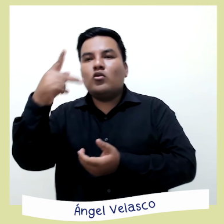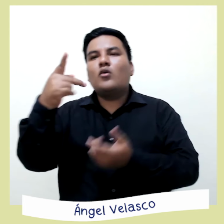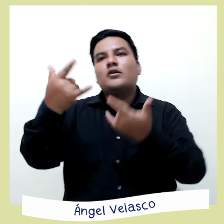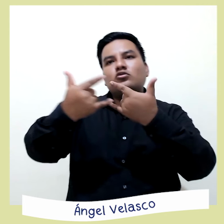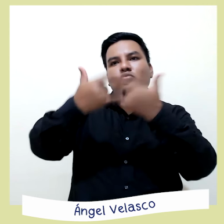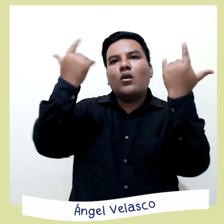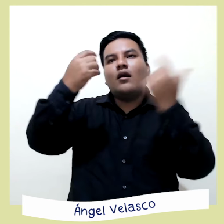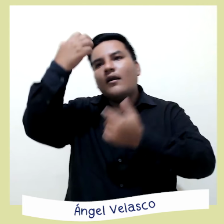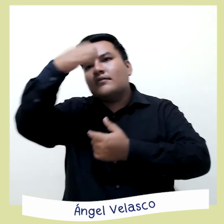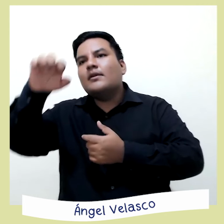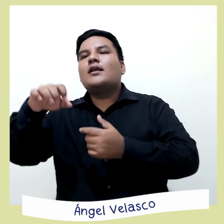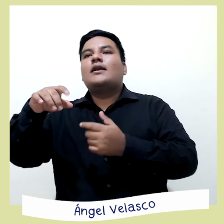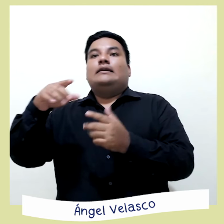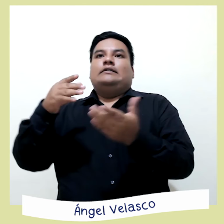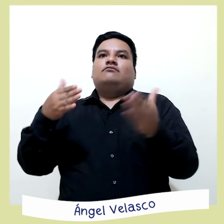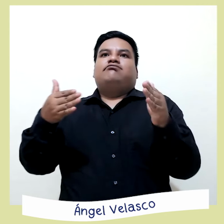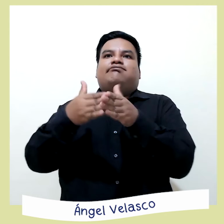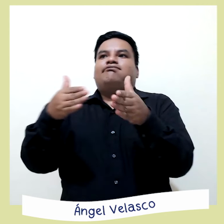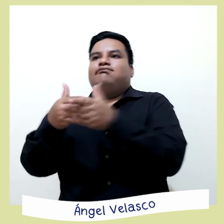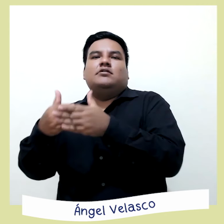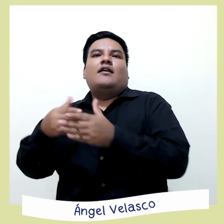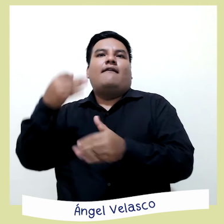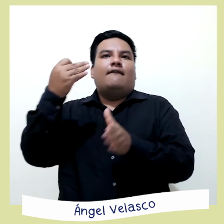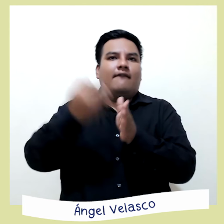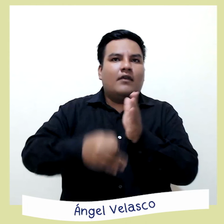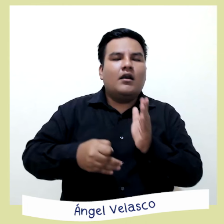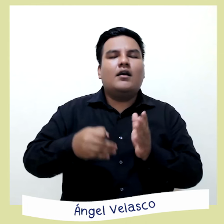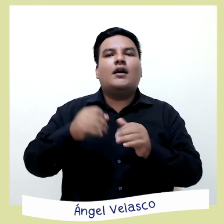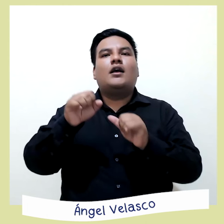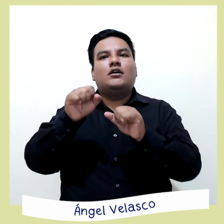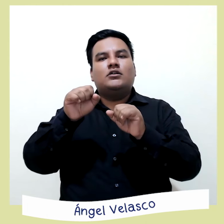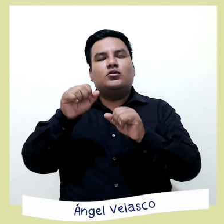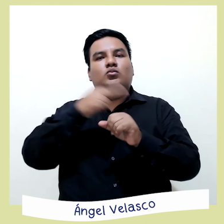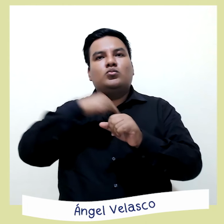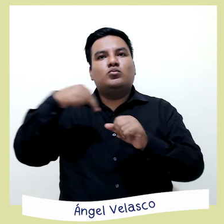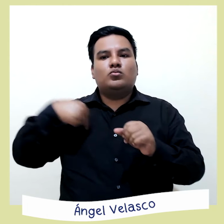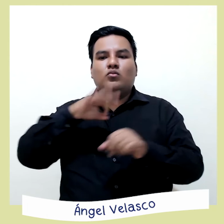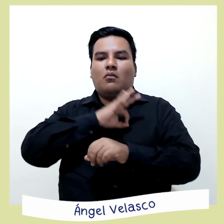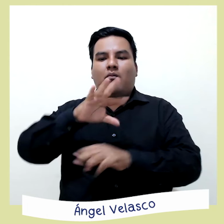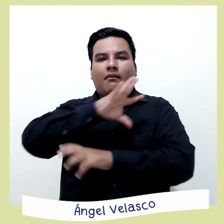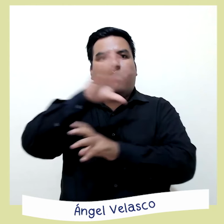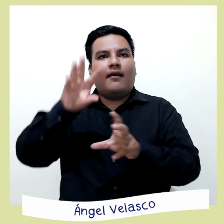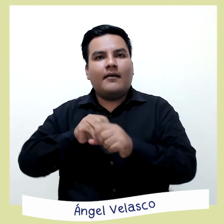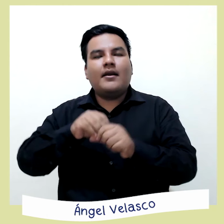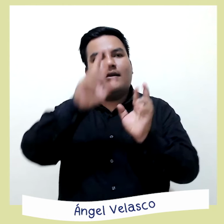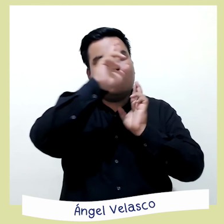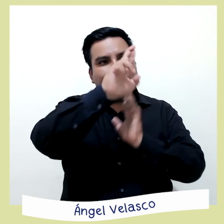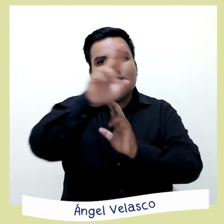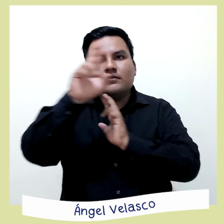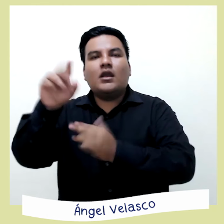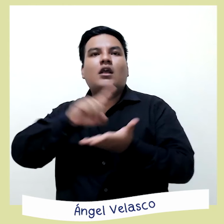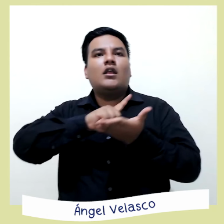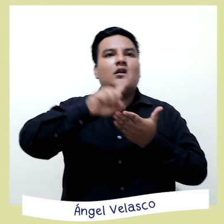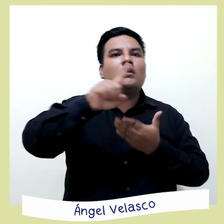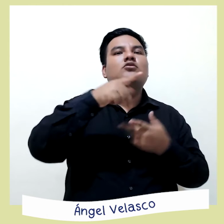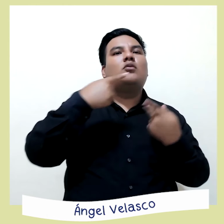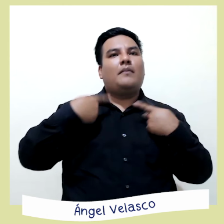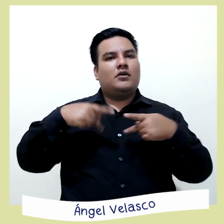Samantha Fritz por compartir sus valiosos testimonios, experiencias y los retos que consideran tenemos como